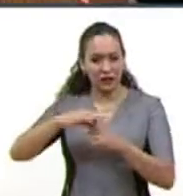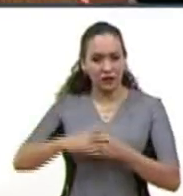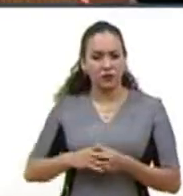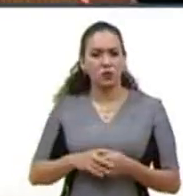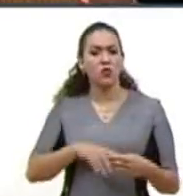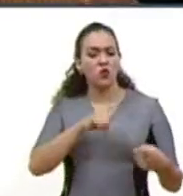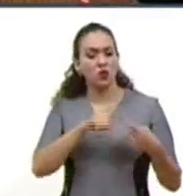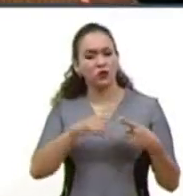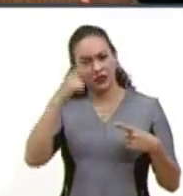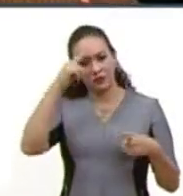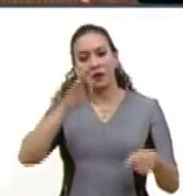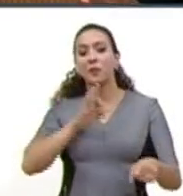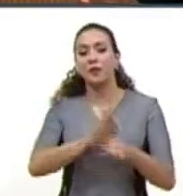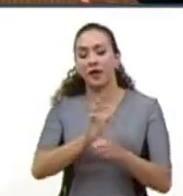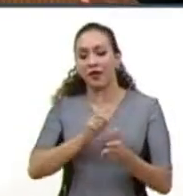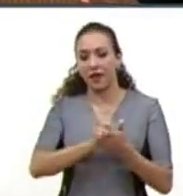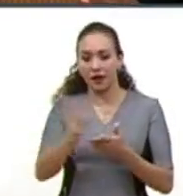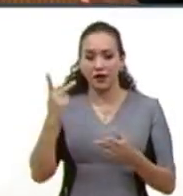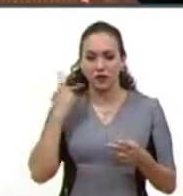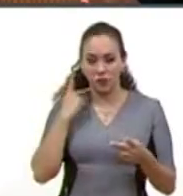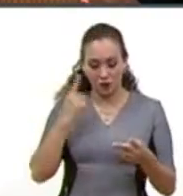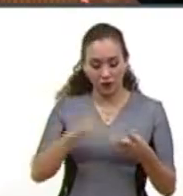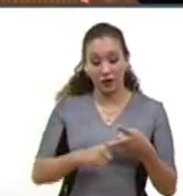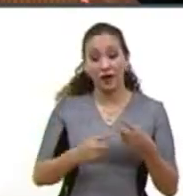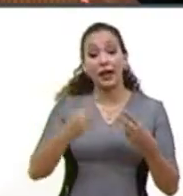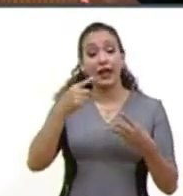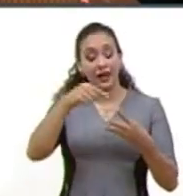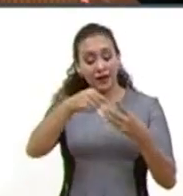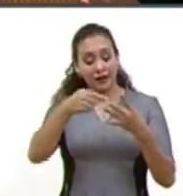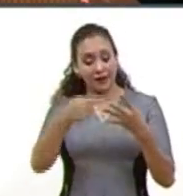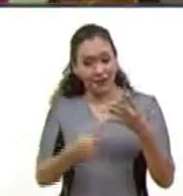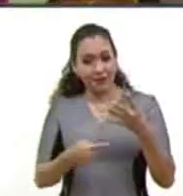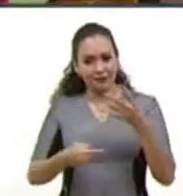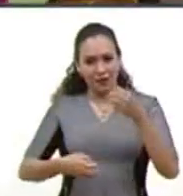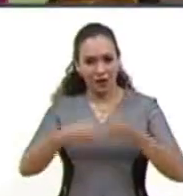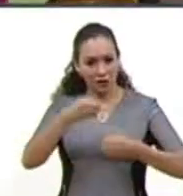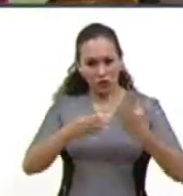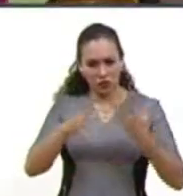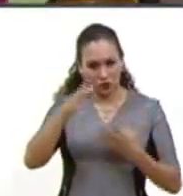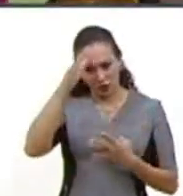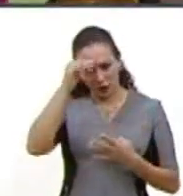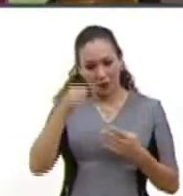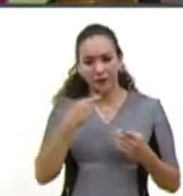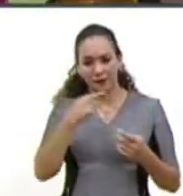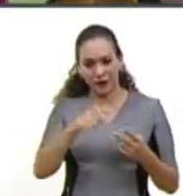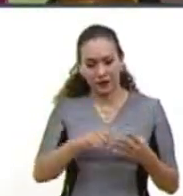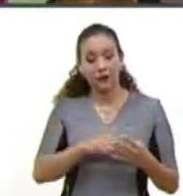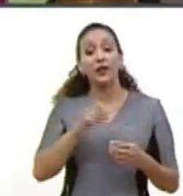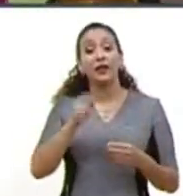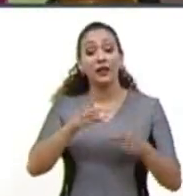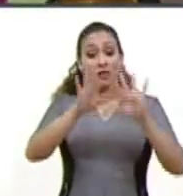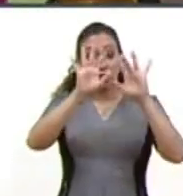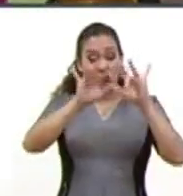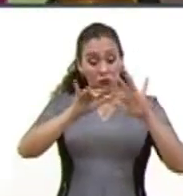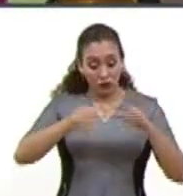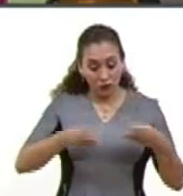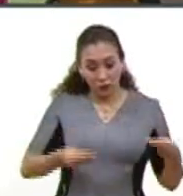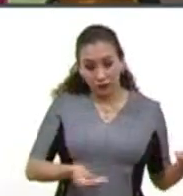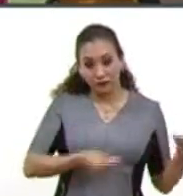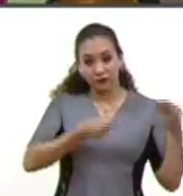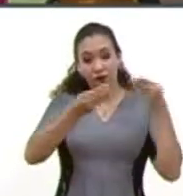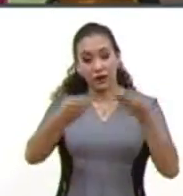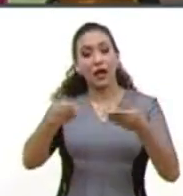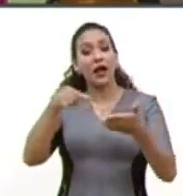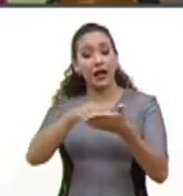derechos político-electorales y 3 juicios de inconformidad. Además, entregó los informes circunstanciados por los que se acredita